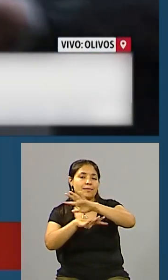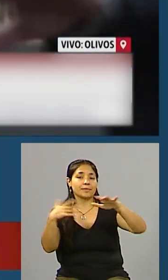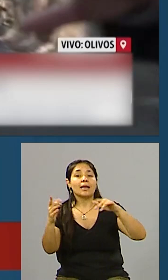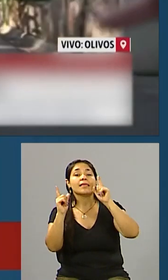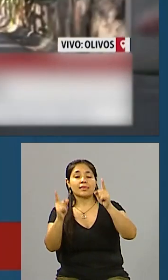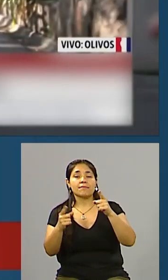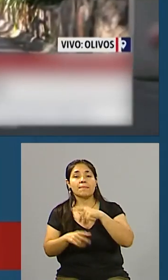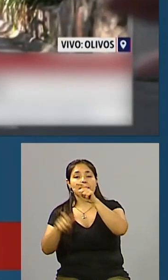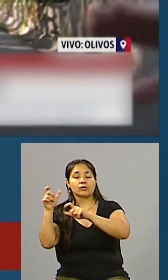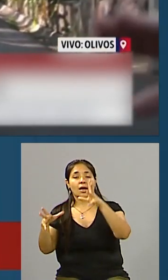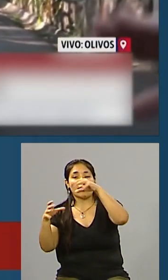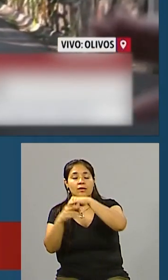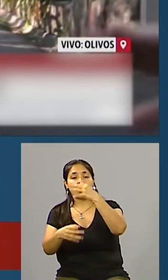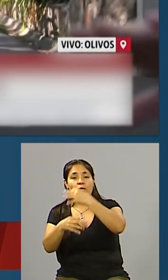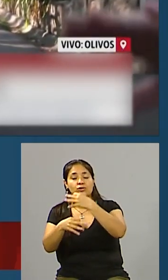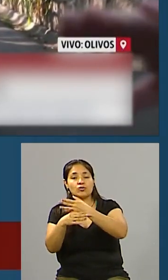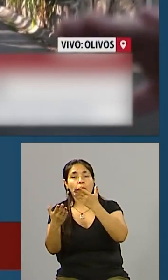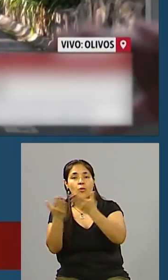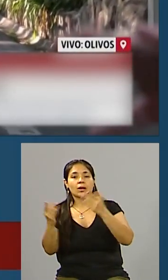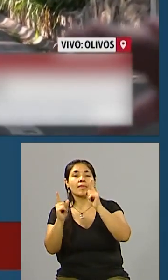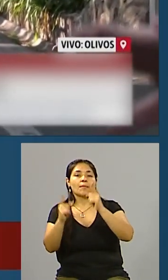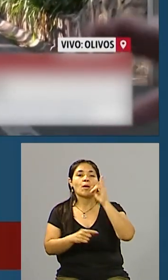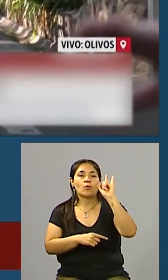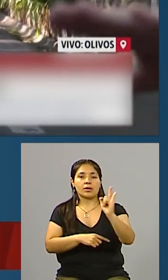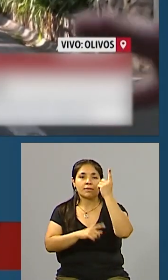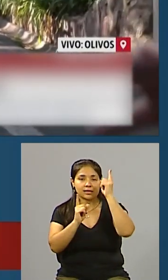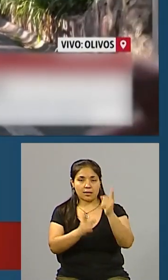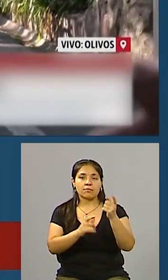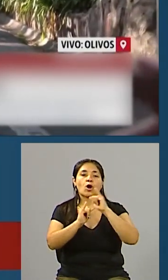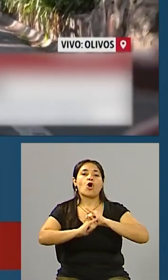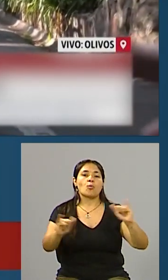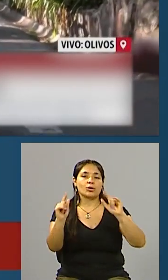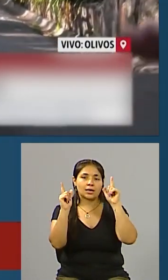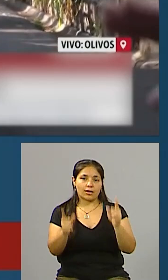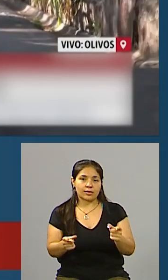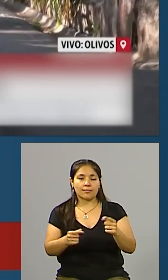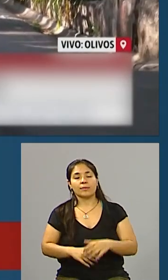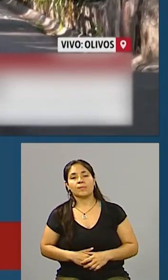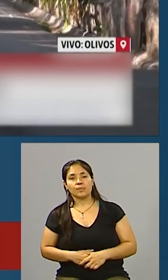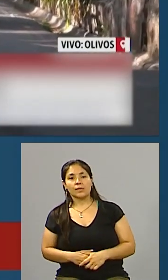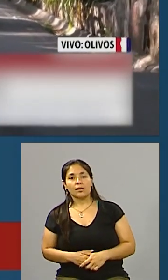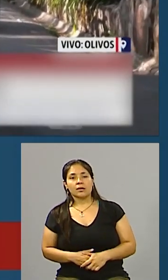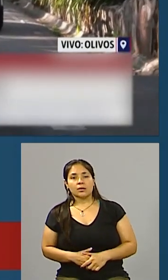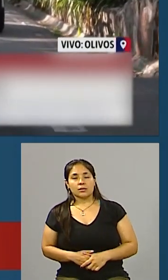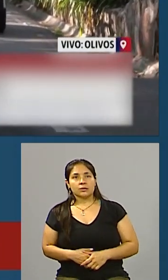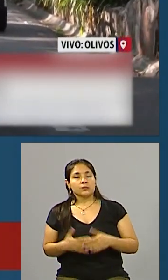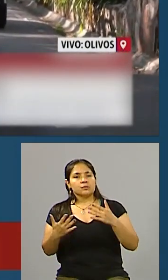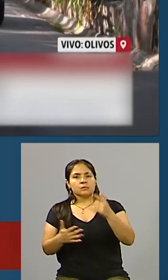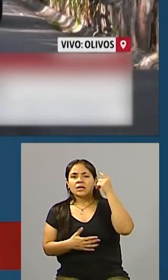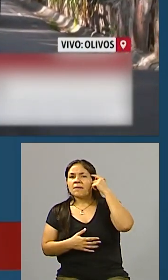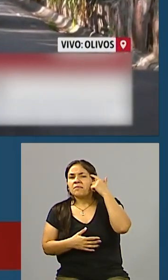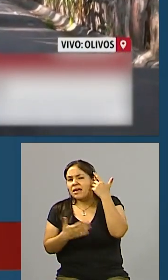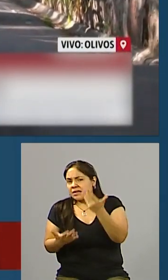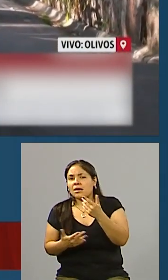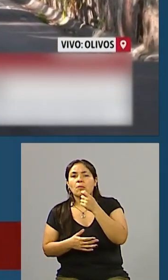la educación pública, de la necesidad. Las propias universidades también emitieron un comunicado. ¿Qué entiende puede suceder con la